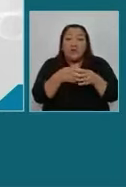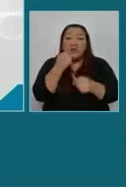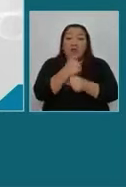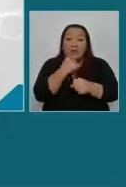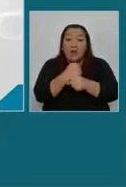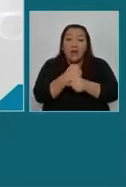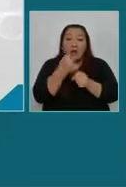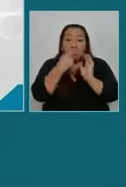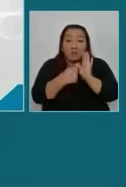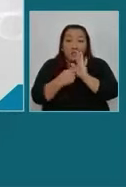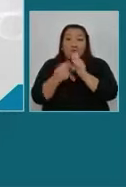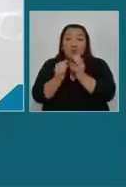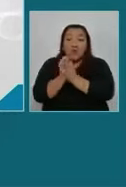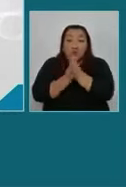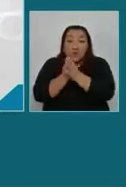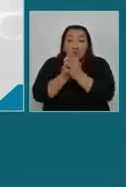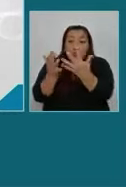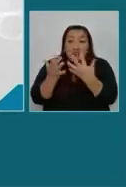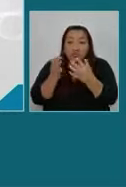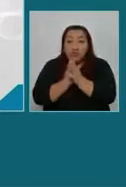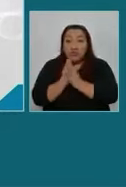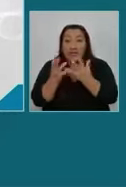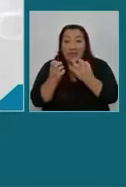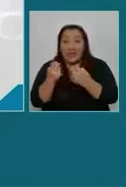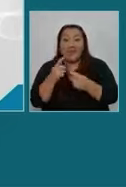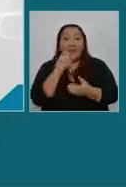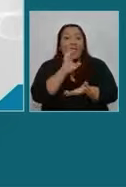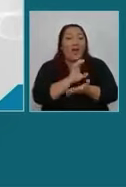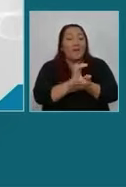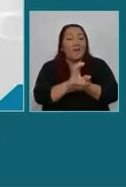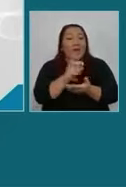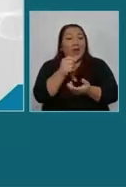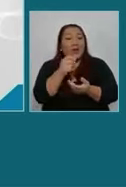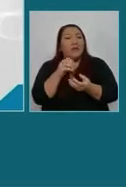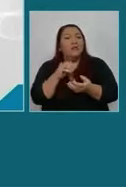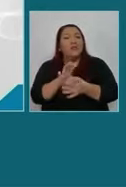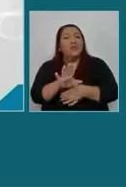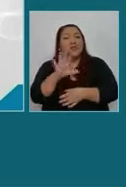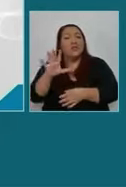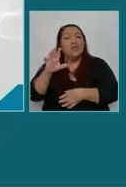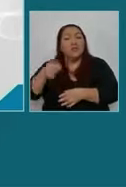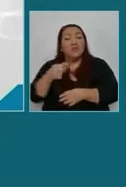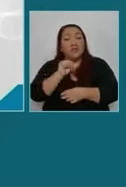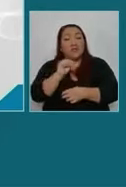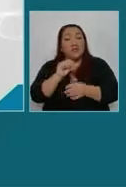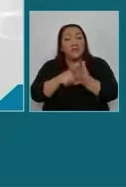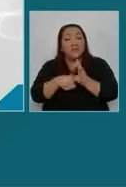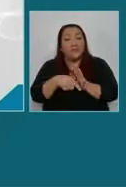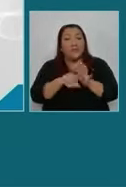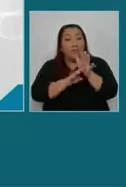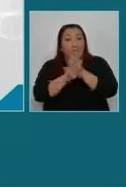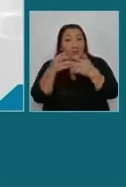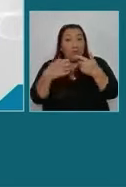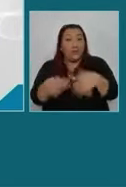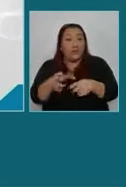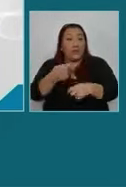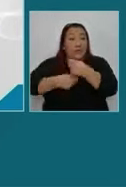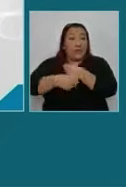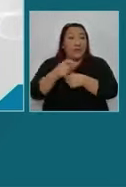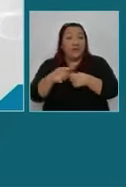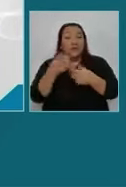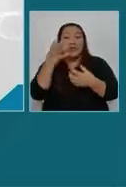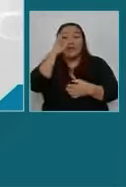que muestran cierta atracción, donde hay un fondo de capital semilla de 55.000 soles, y emprendimientos que ya están en el mercado